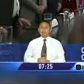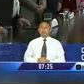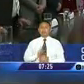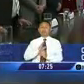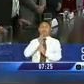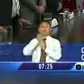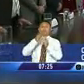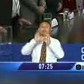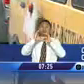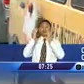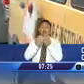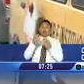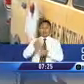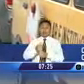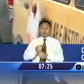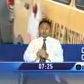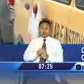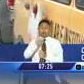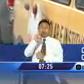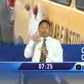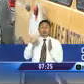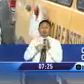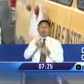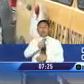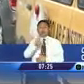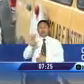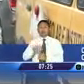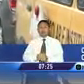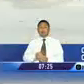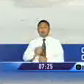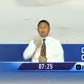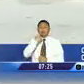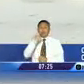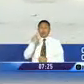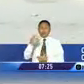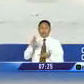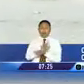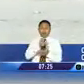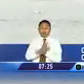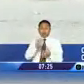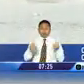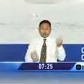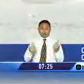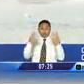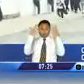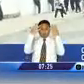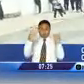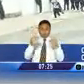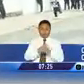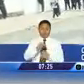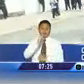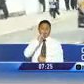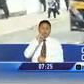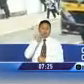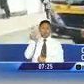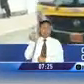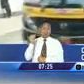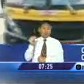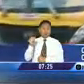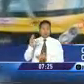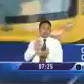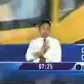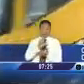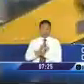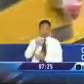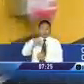Seguros 2022 es el lema bajo el cual conductores de transporte escolar que prestan el servicio a niños y jóvenes de instituciones